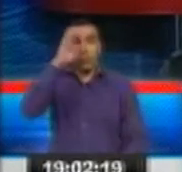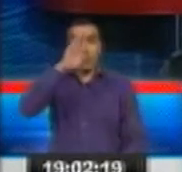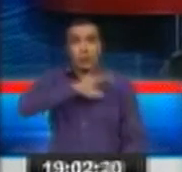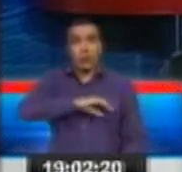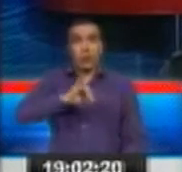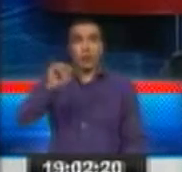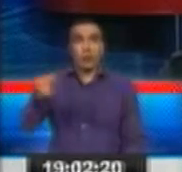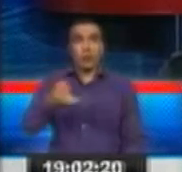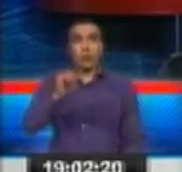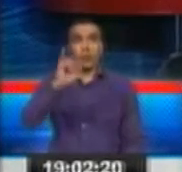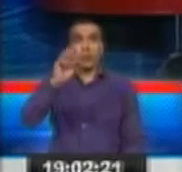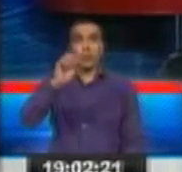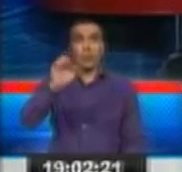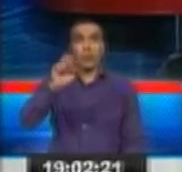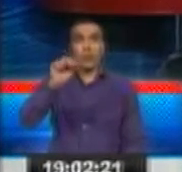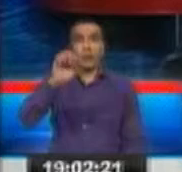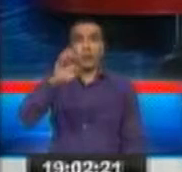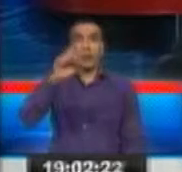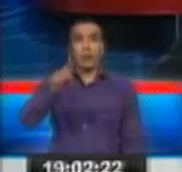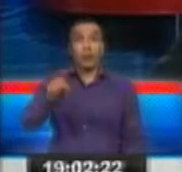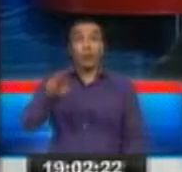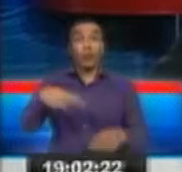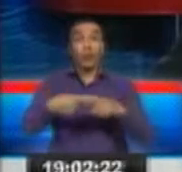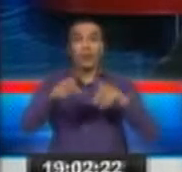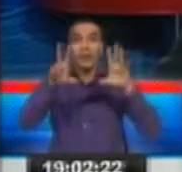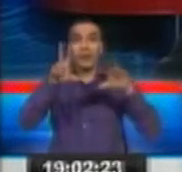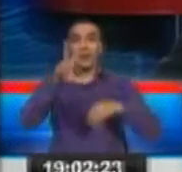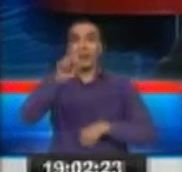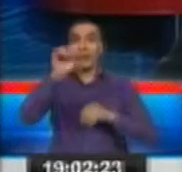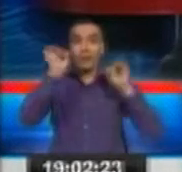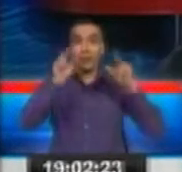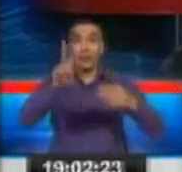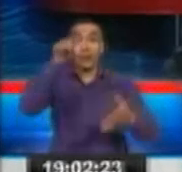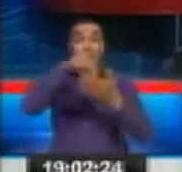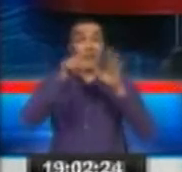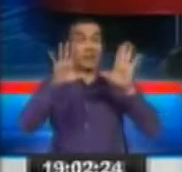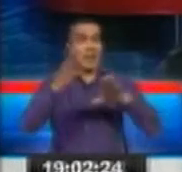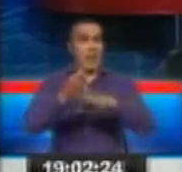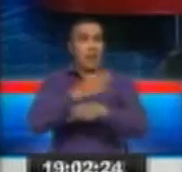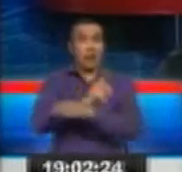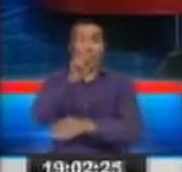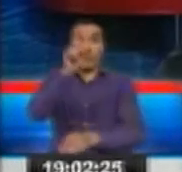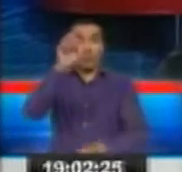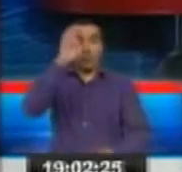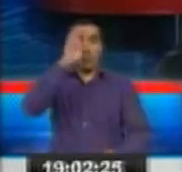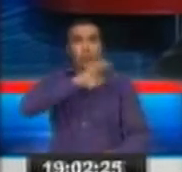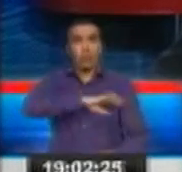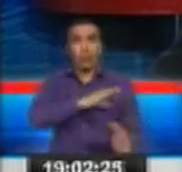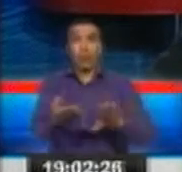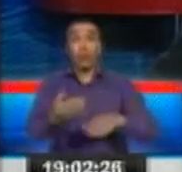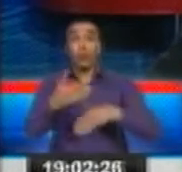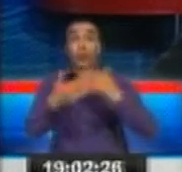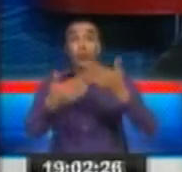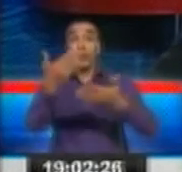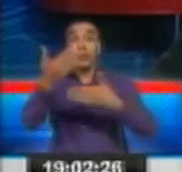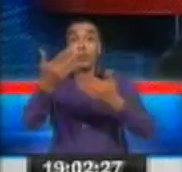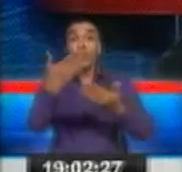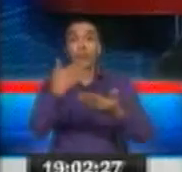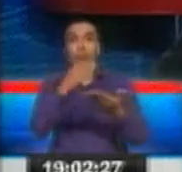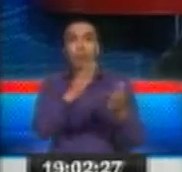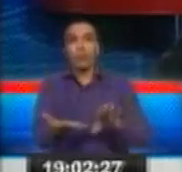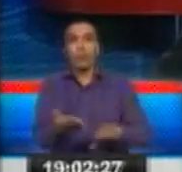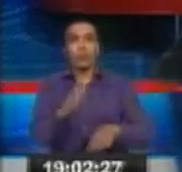froilán jiménez durante la revuelta del 30 de septiembre del año 2010 serán procesados por asesinato